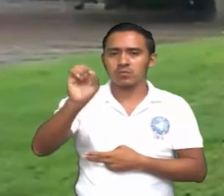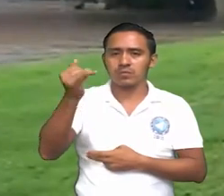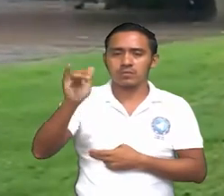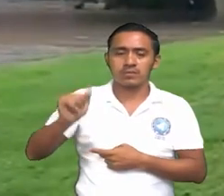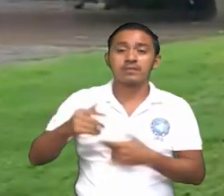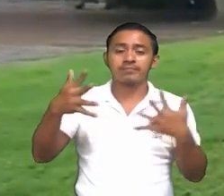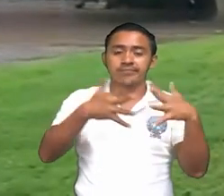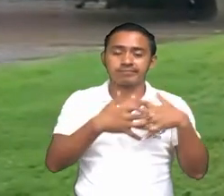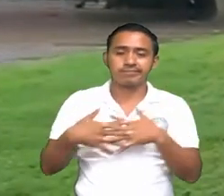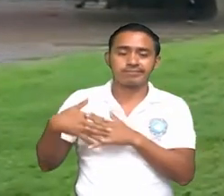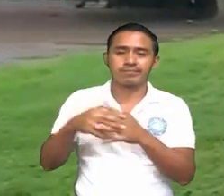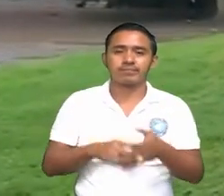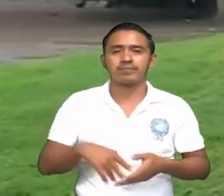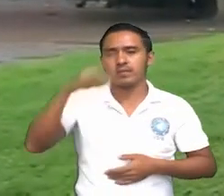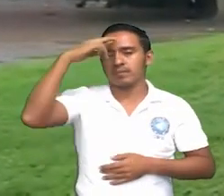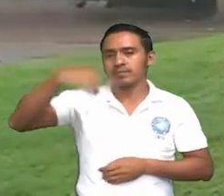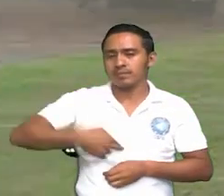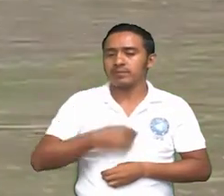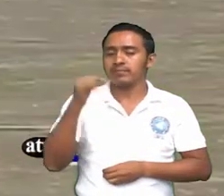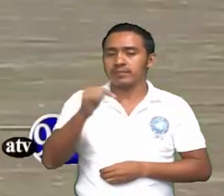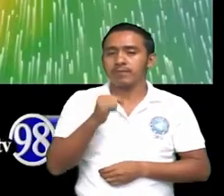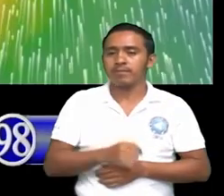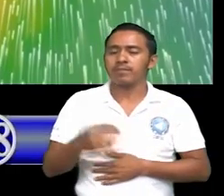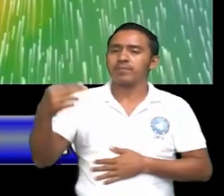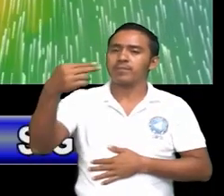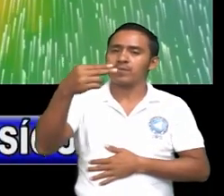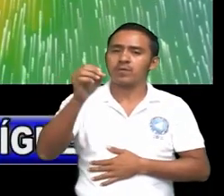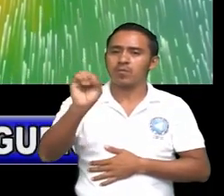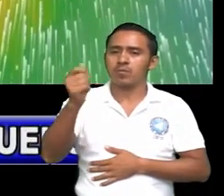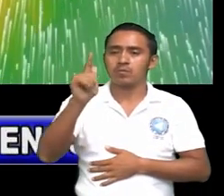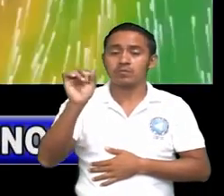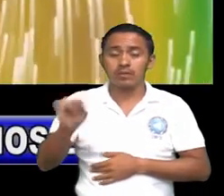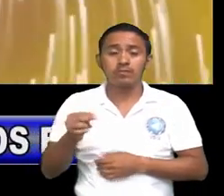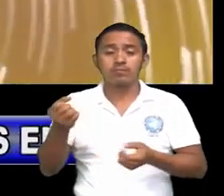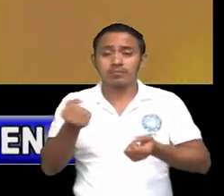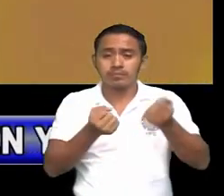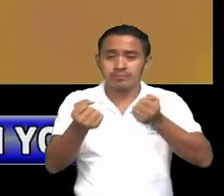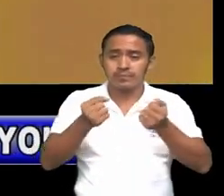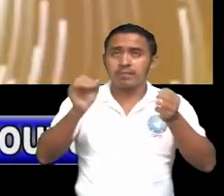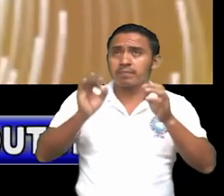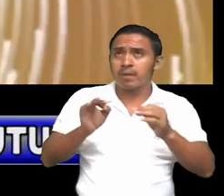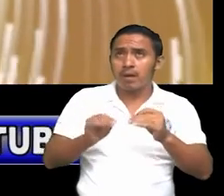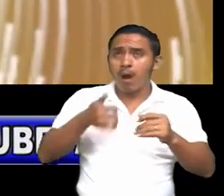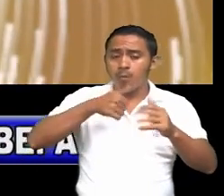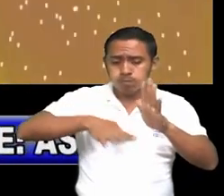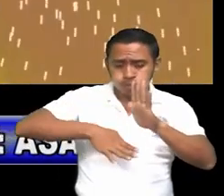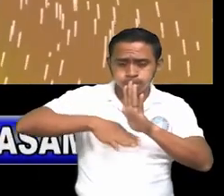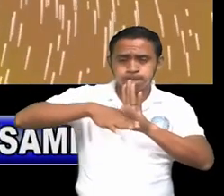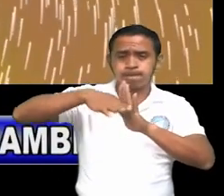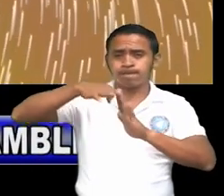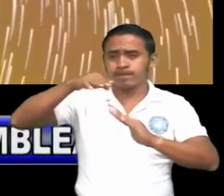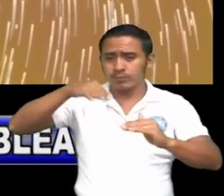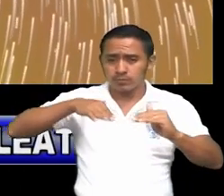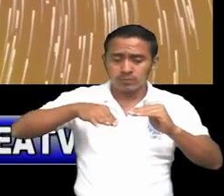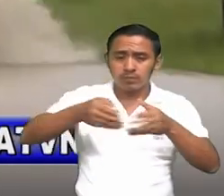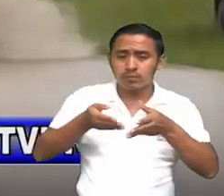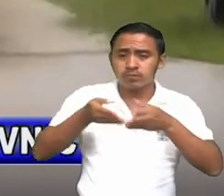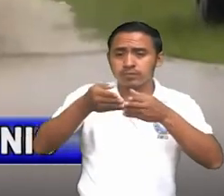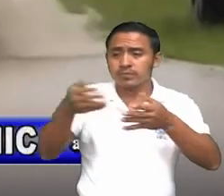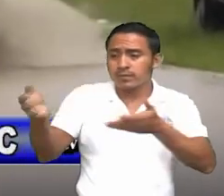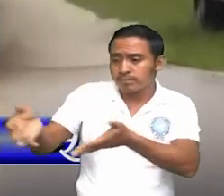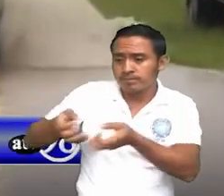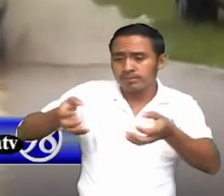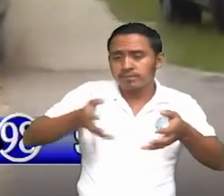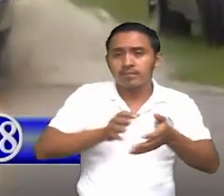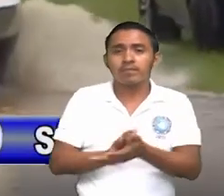Unidos. Las autoridades en la zona de Houston preparan vehículos capaces de circular en zonas inundadas y botes de rescate. La